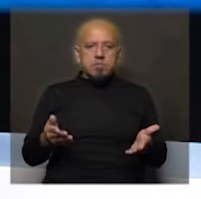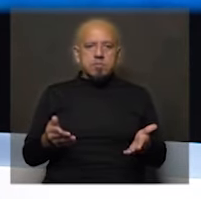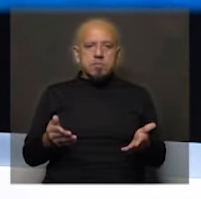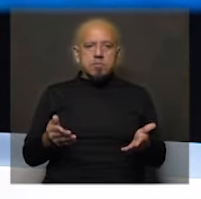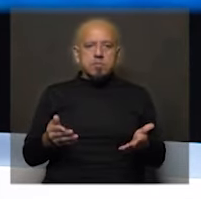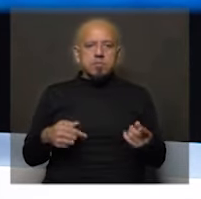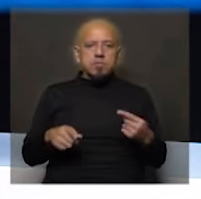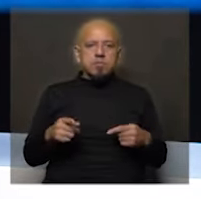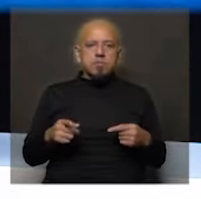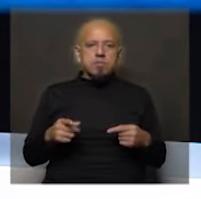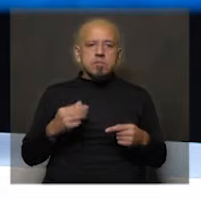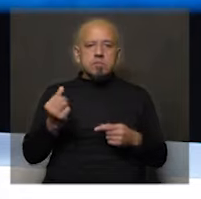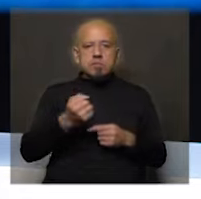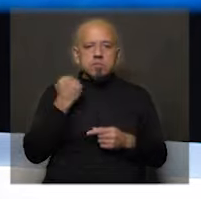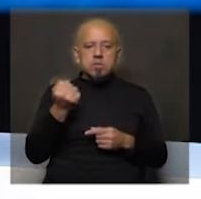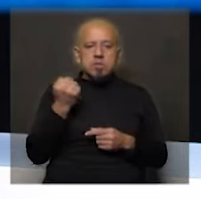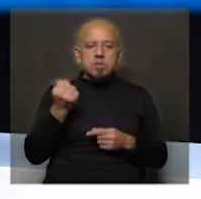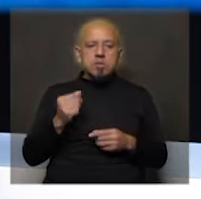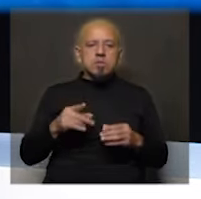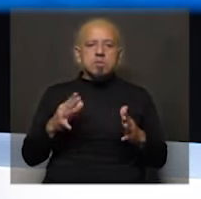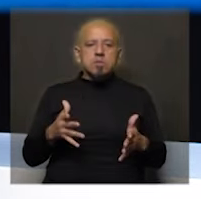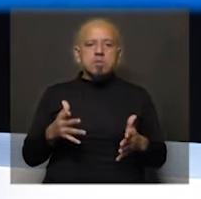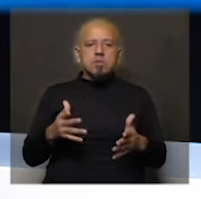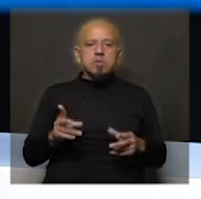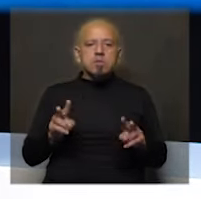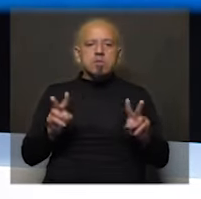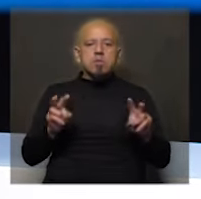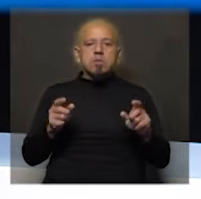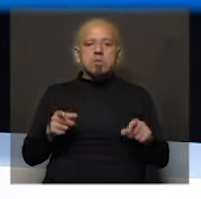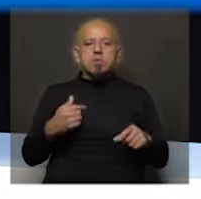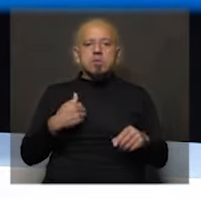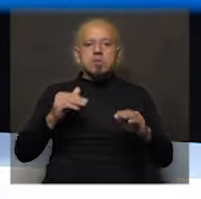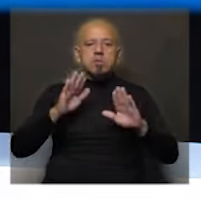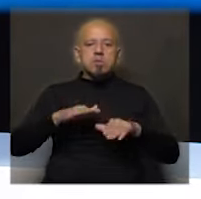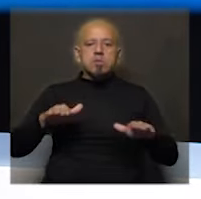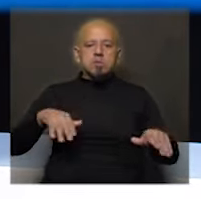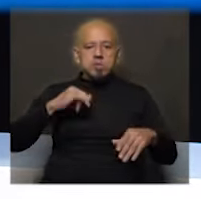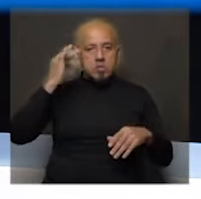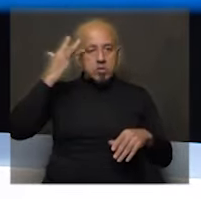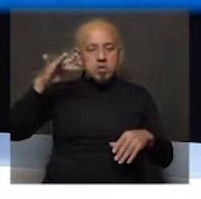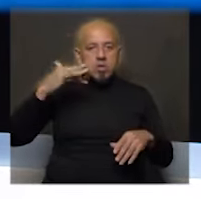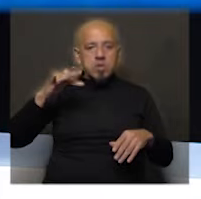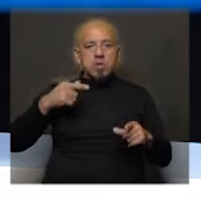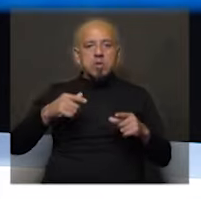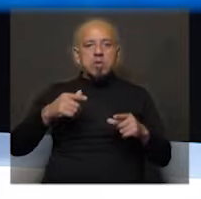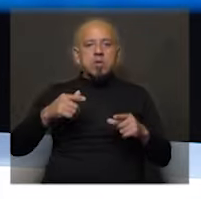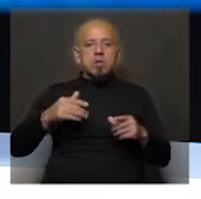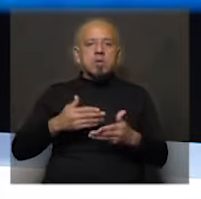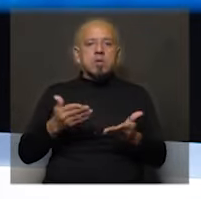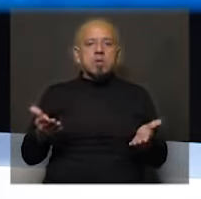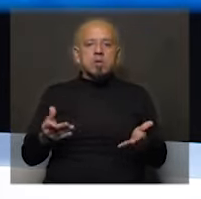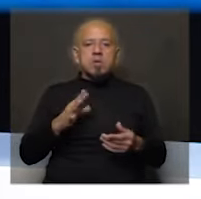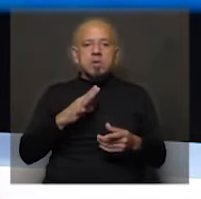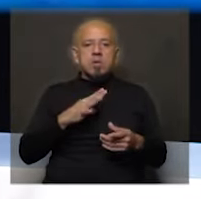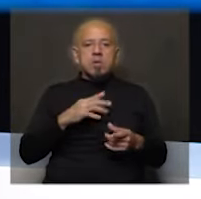espacios son muy importantes para mitigar la revictimización que un niño un adolescente o una mujer entre a un espacio donde